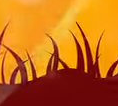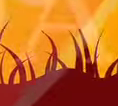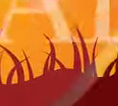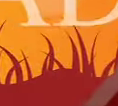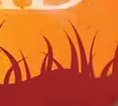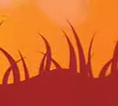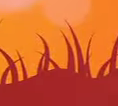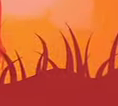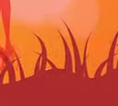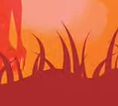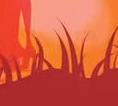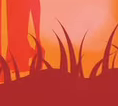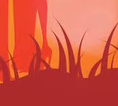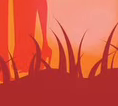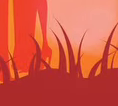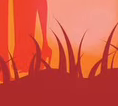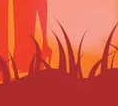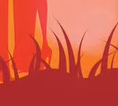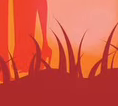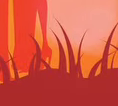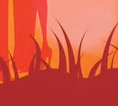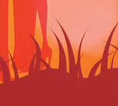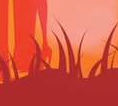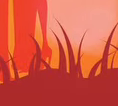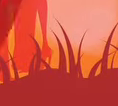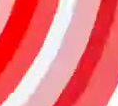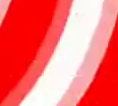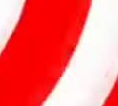es tu intimidad.